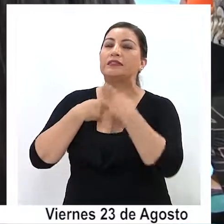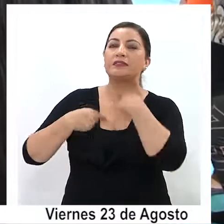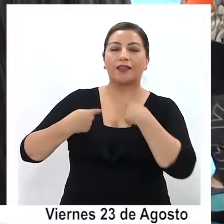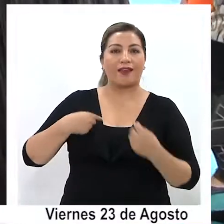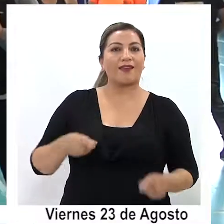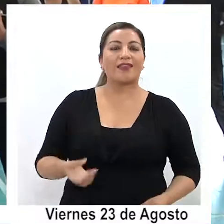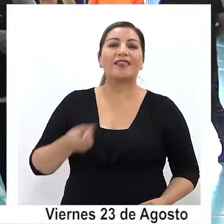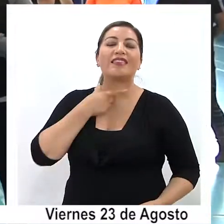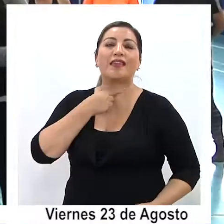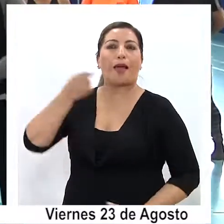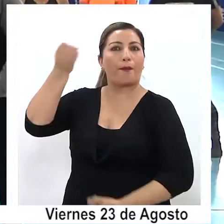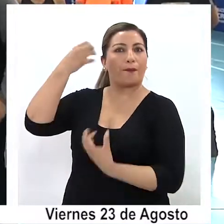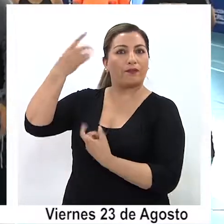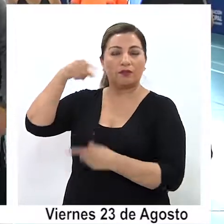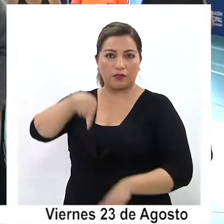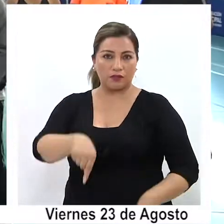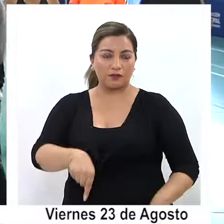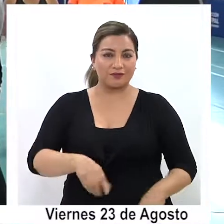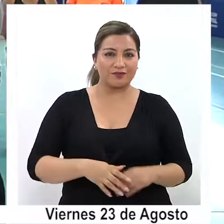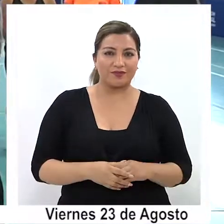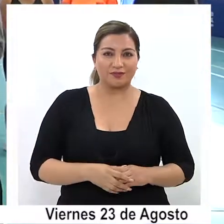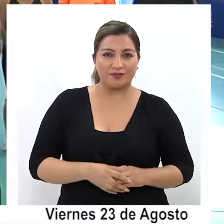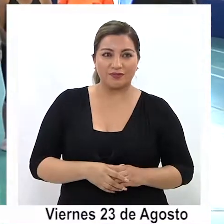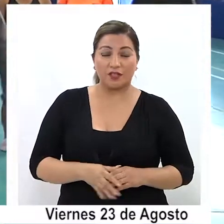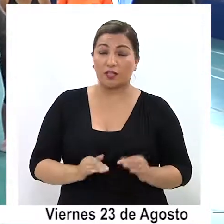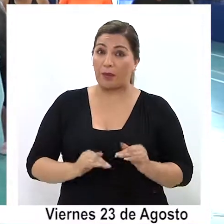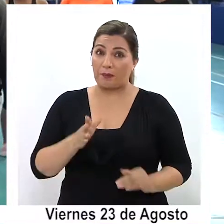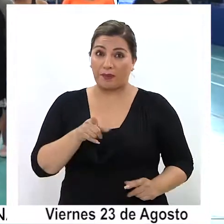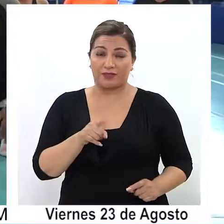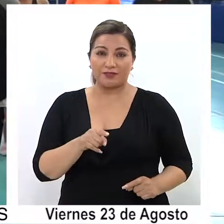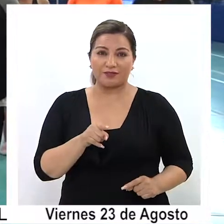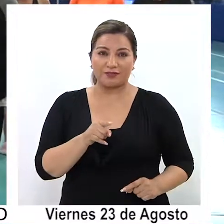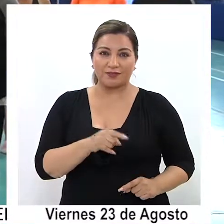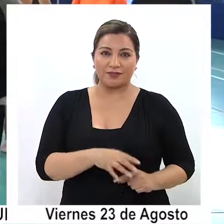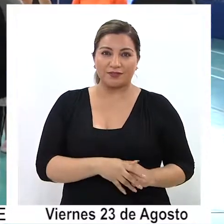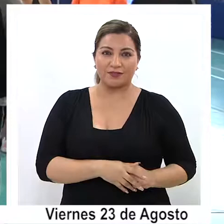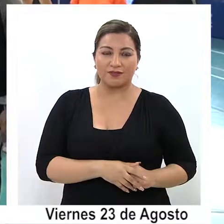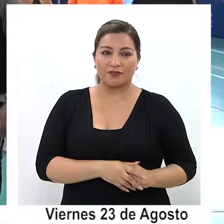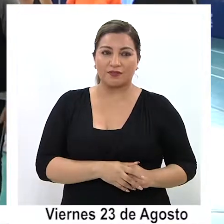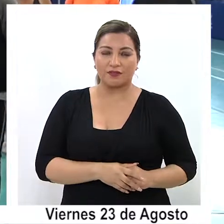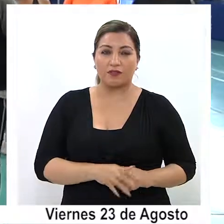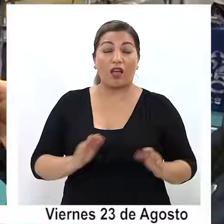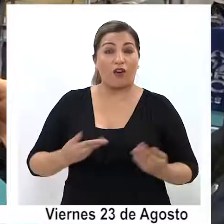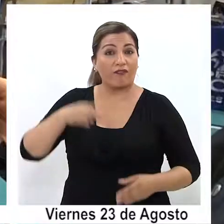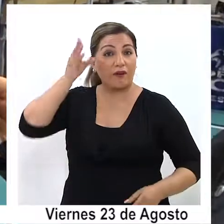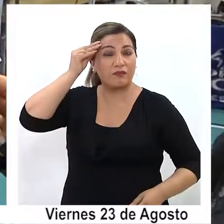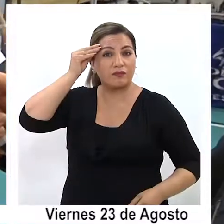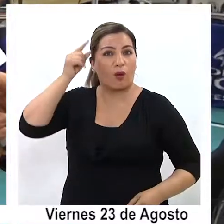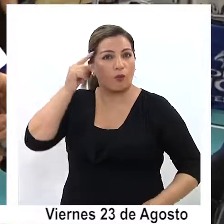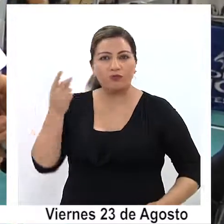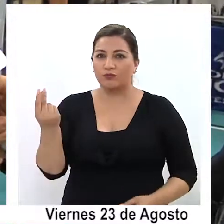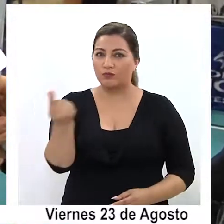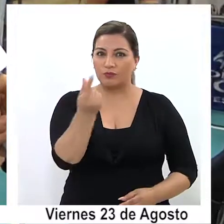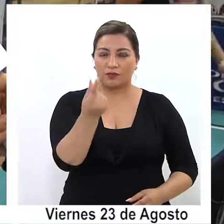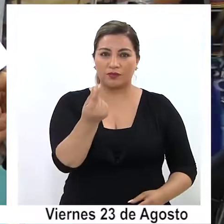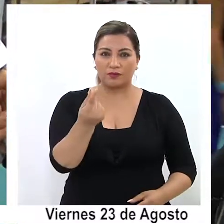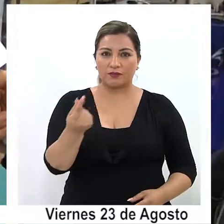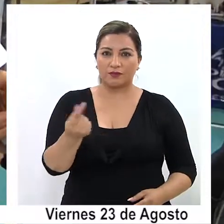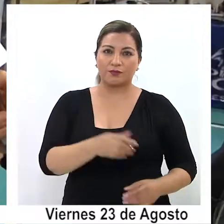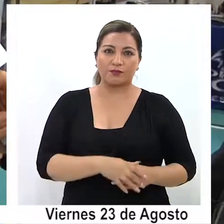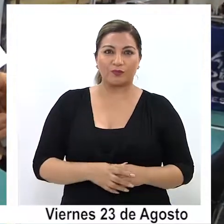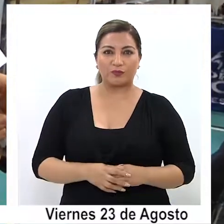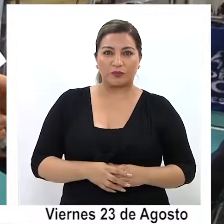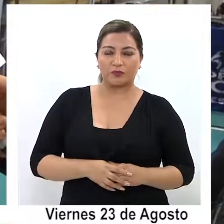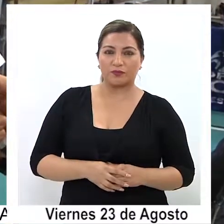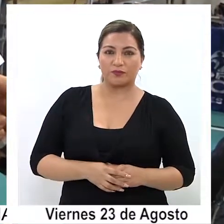en el aprendizaje. O sea, creo que más que nada lo que se llevan es una idea de